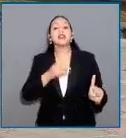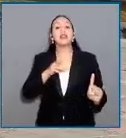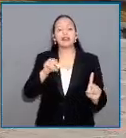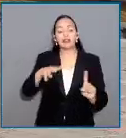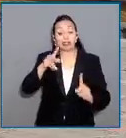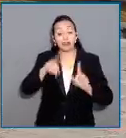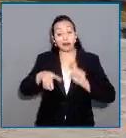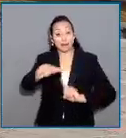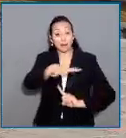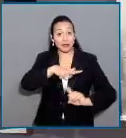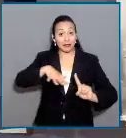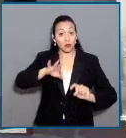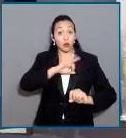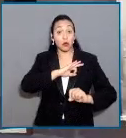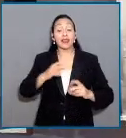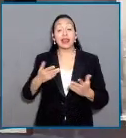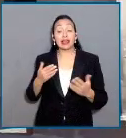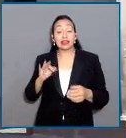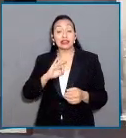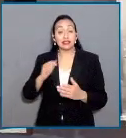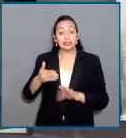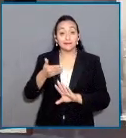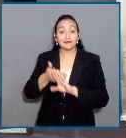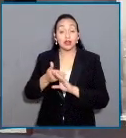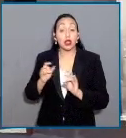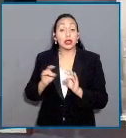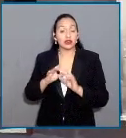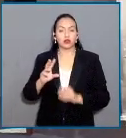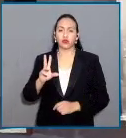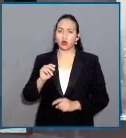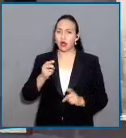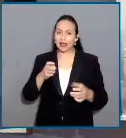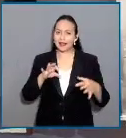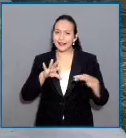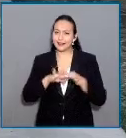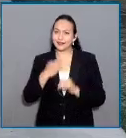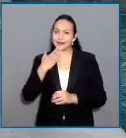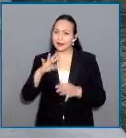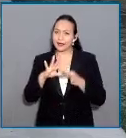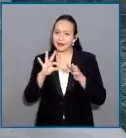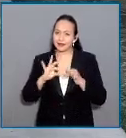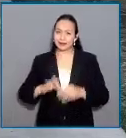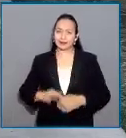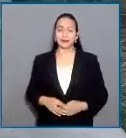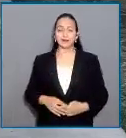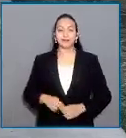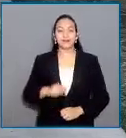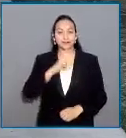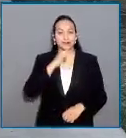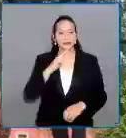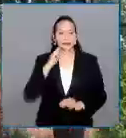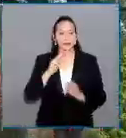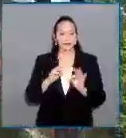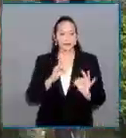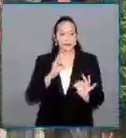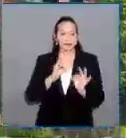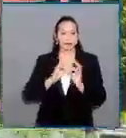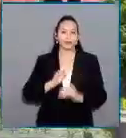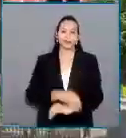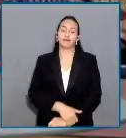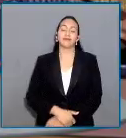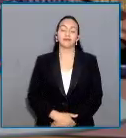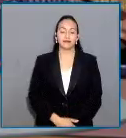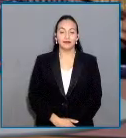riesgo propio ni de terceros, no son adecuadamente descritas. Para el canal del Poder Judicial de la Federación, Mario López